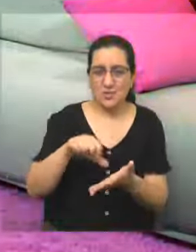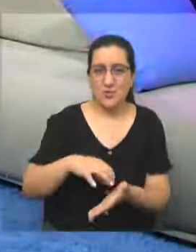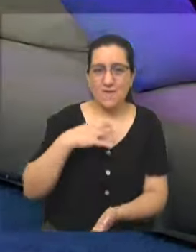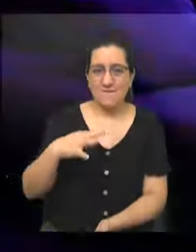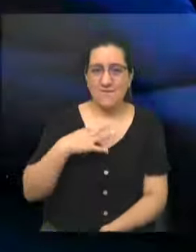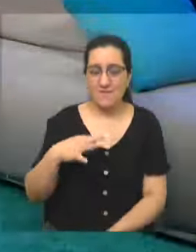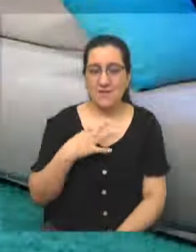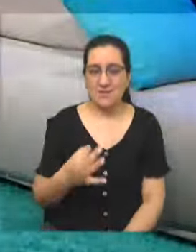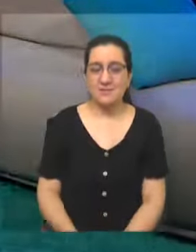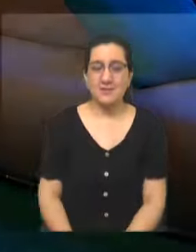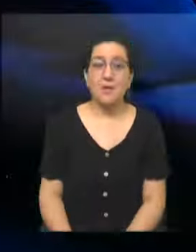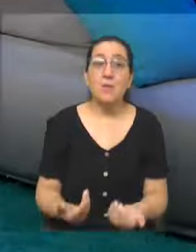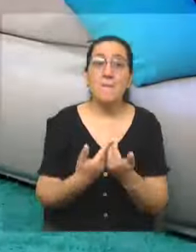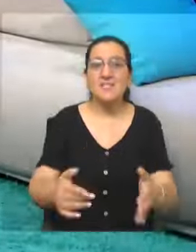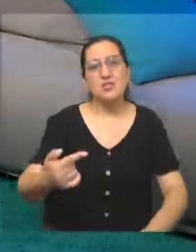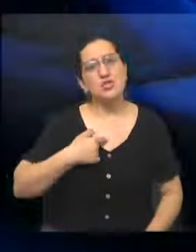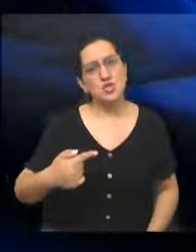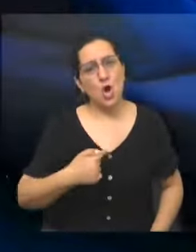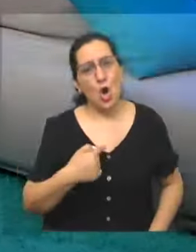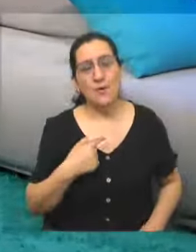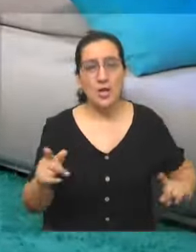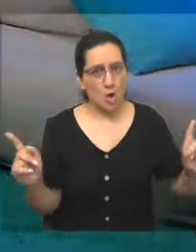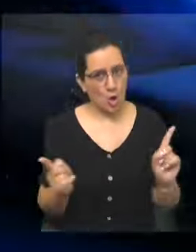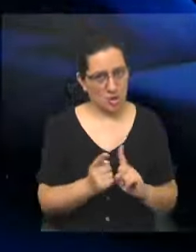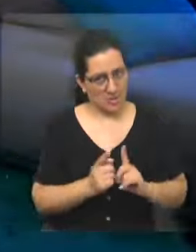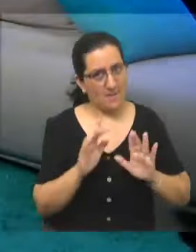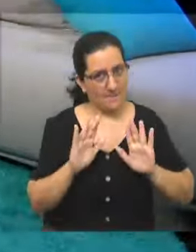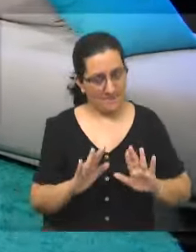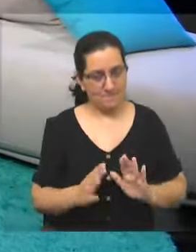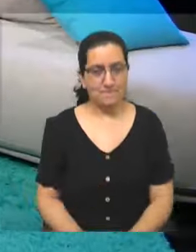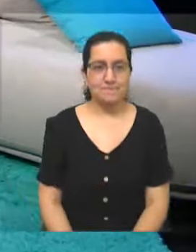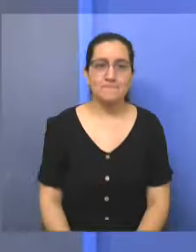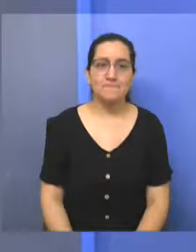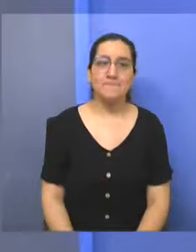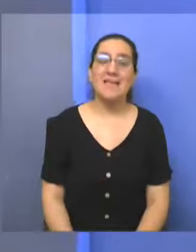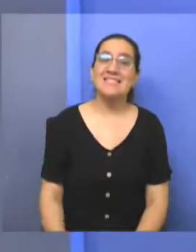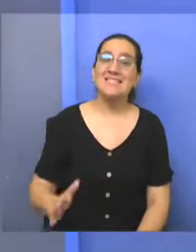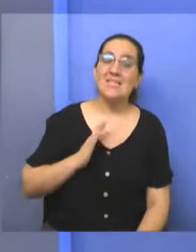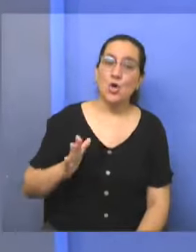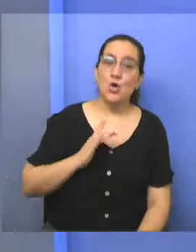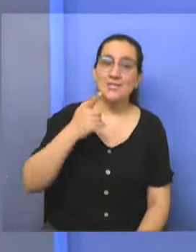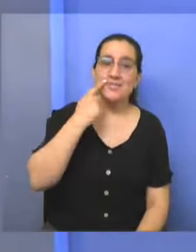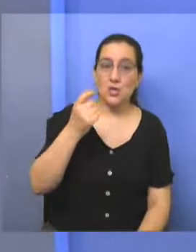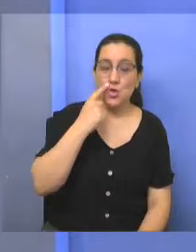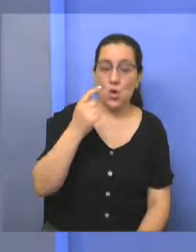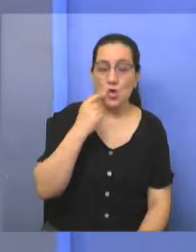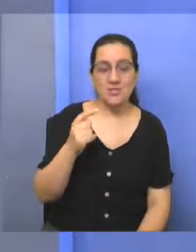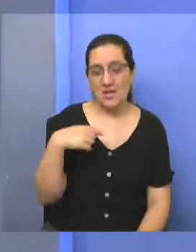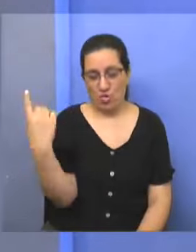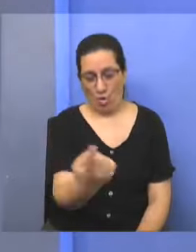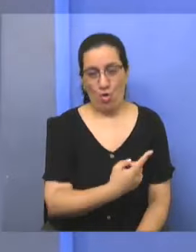loca. Y la voy a empezar yo porque la voy a empezar cortita y al pie, es lo mío. A ver. Señores y señoras y